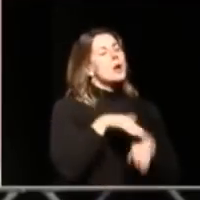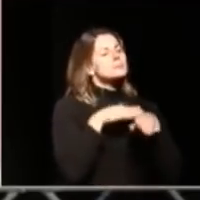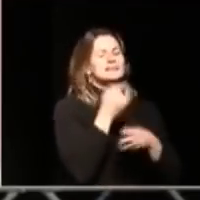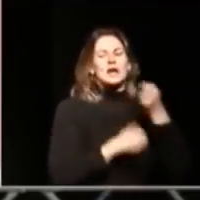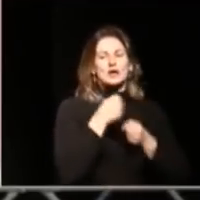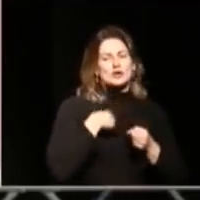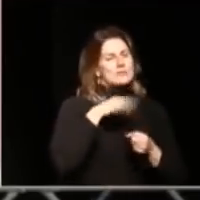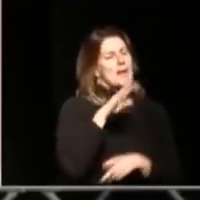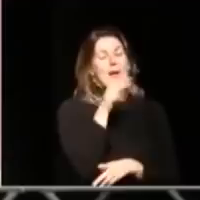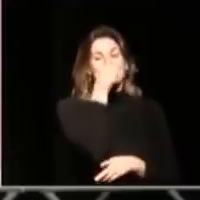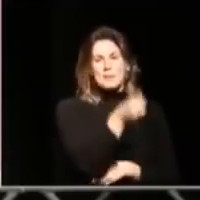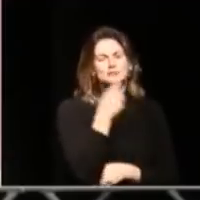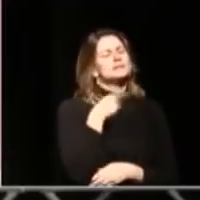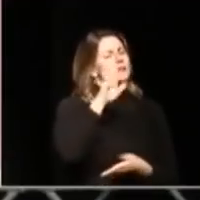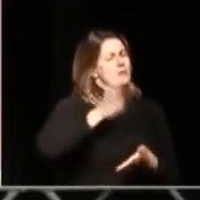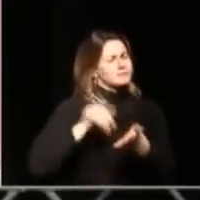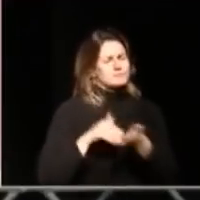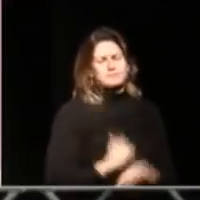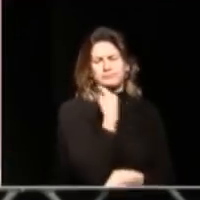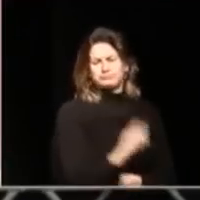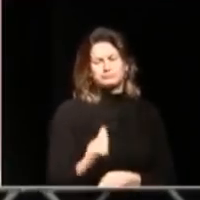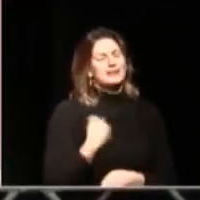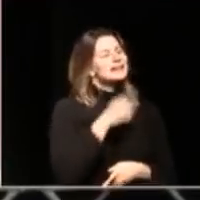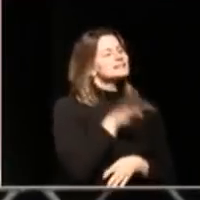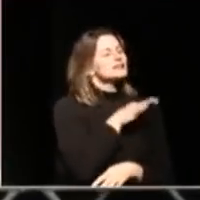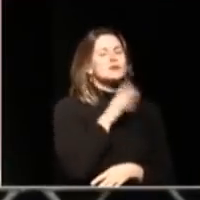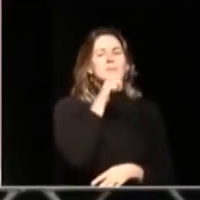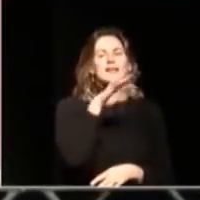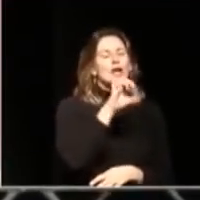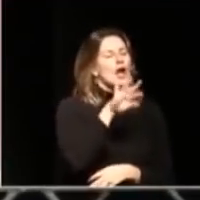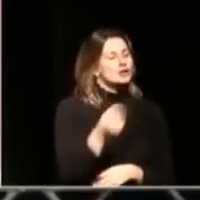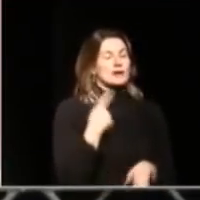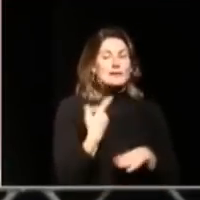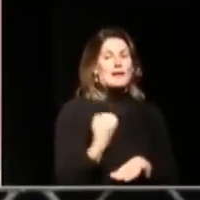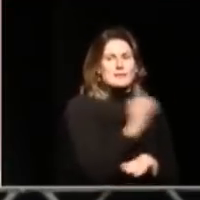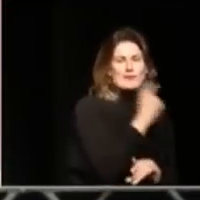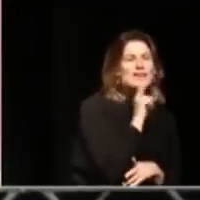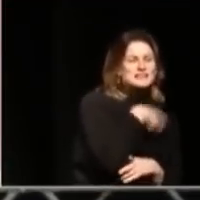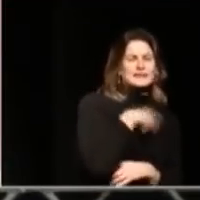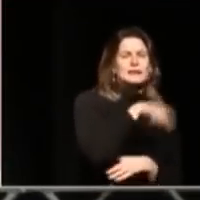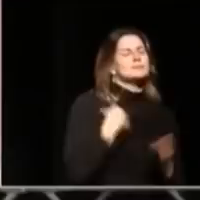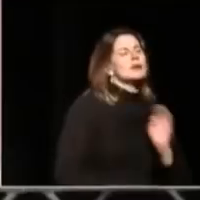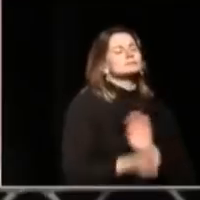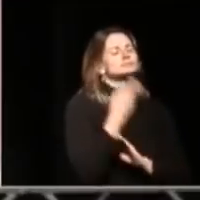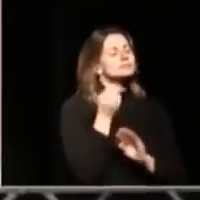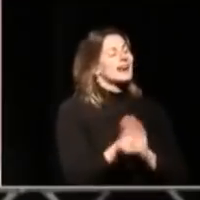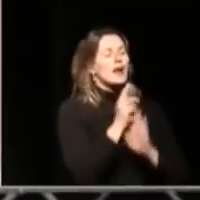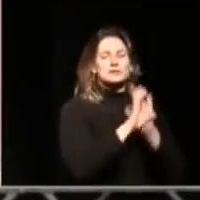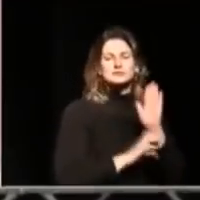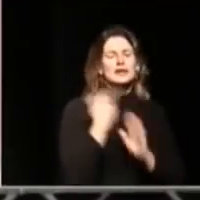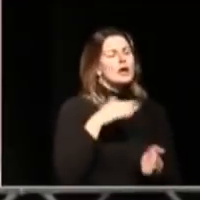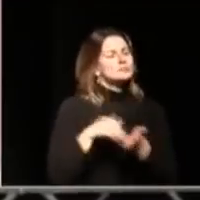cobraba 60.000. El señor Miquel Roca, de Convergencia y Unión, que ahora apoya a Miquel Iceta, padre de la Constitución,